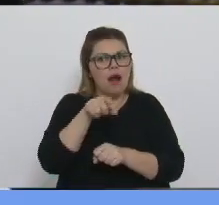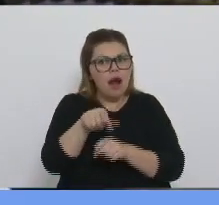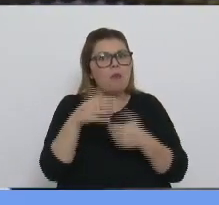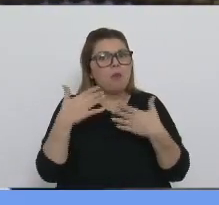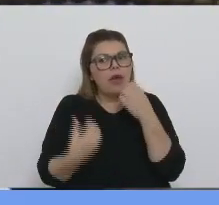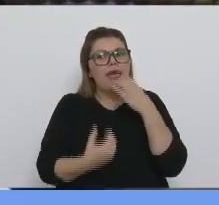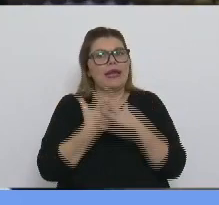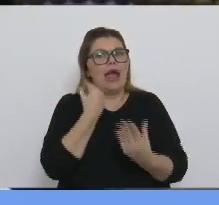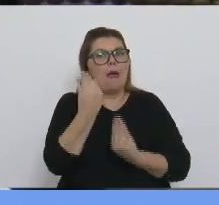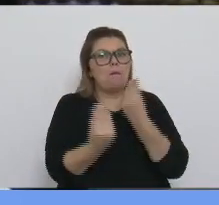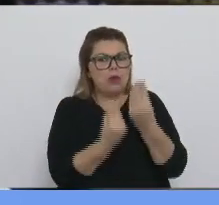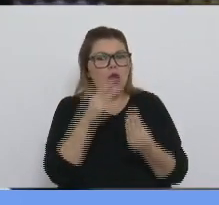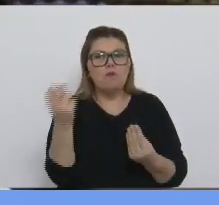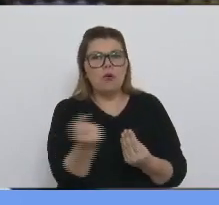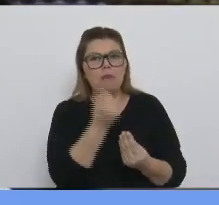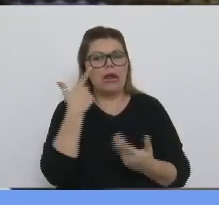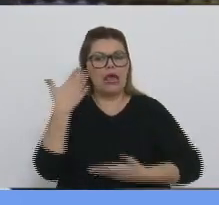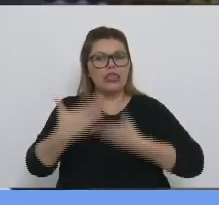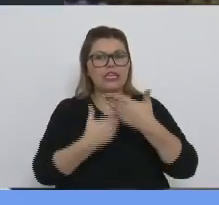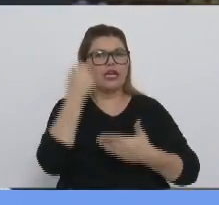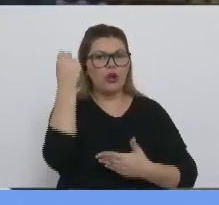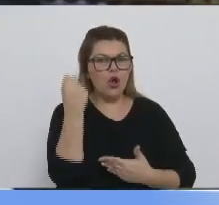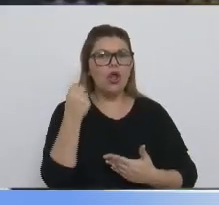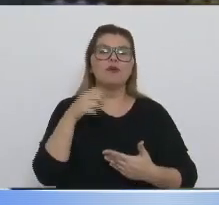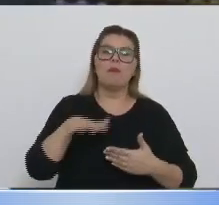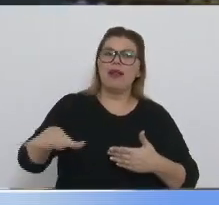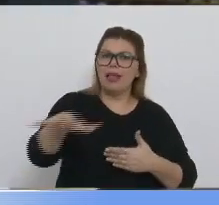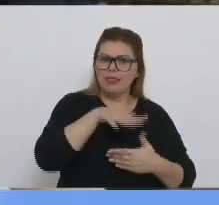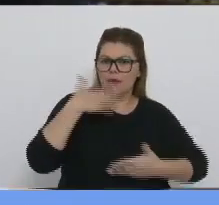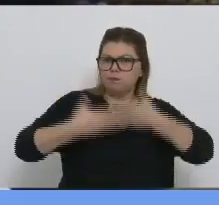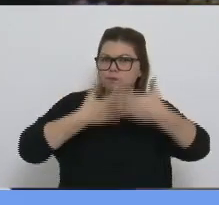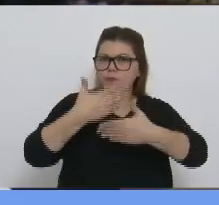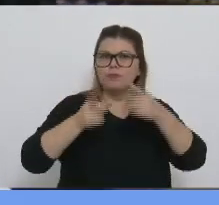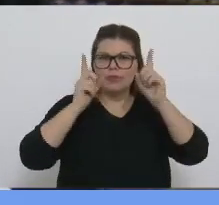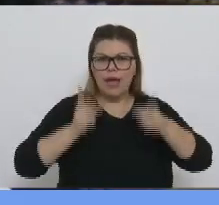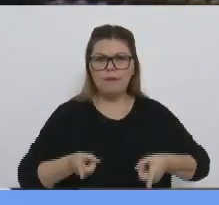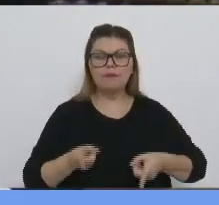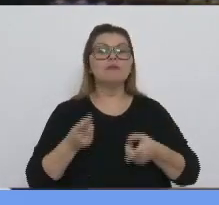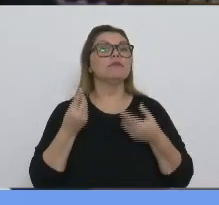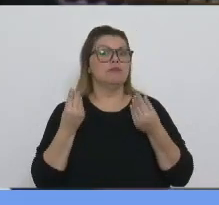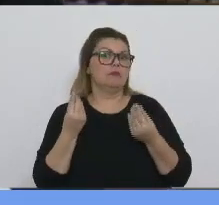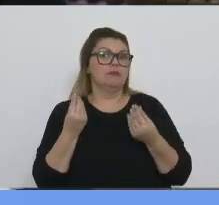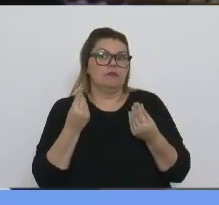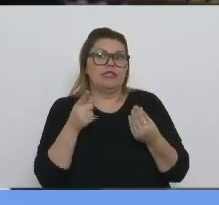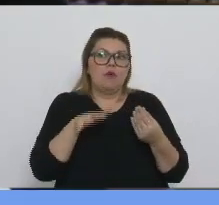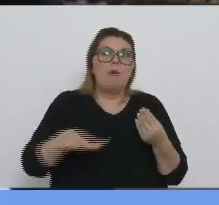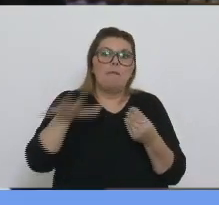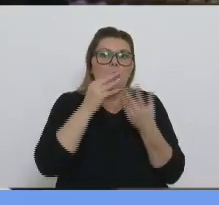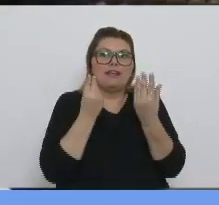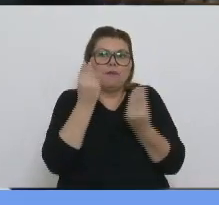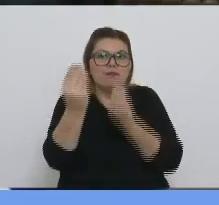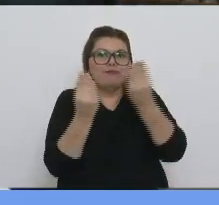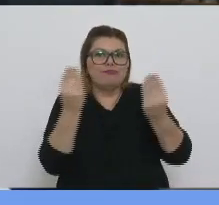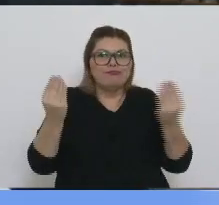de desarrollo económico pero también de desarrollo territorial porque lo que hace es distribuir la población a lo largo ya lo ancho